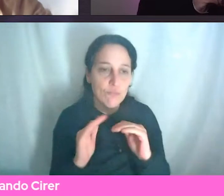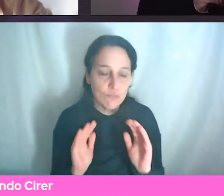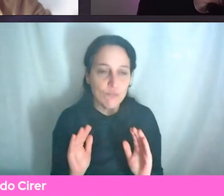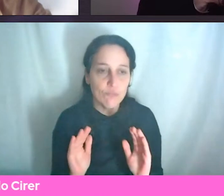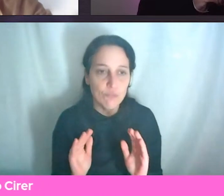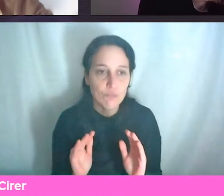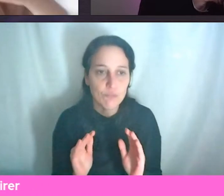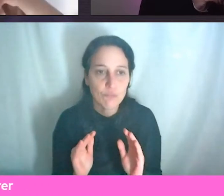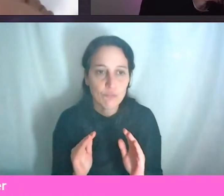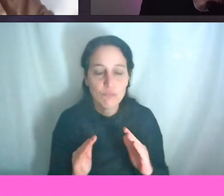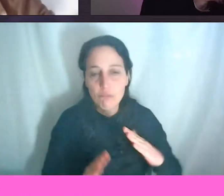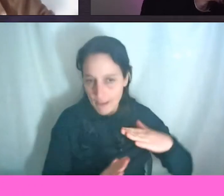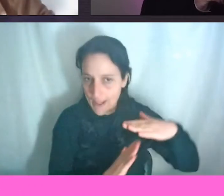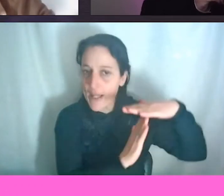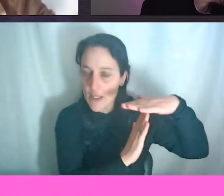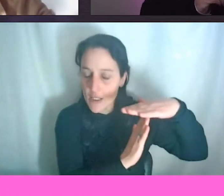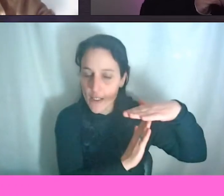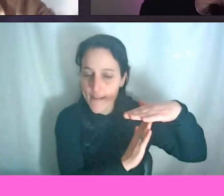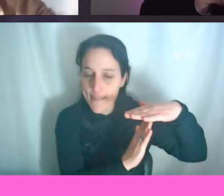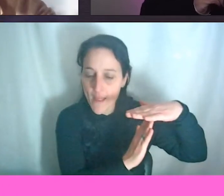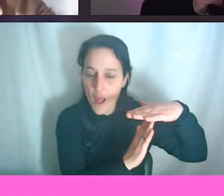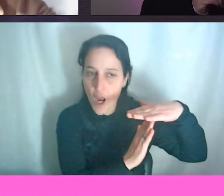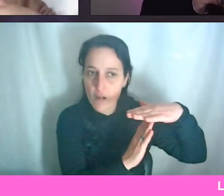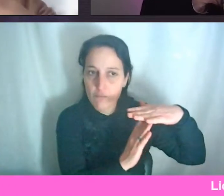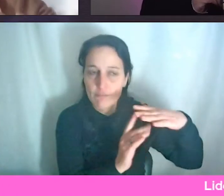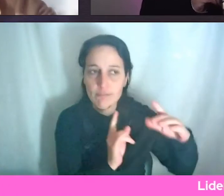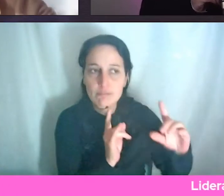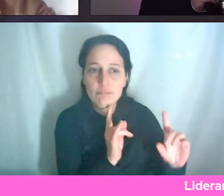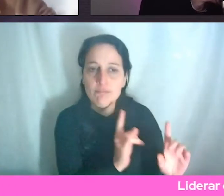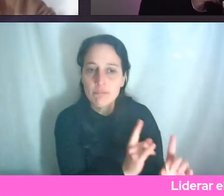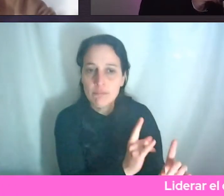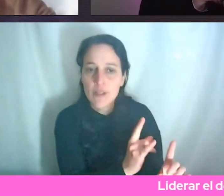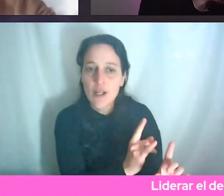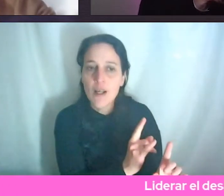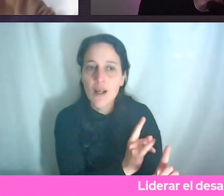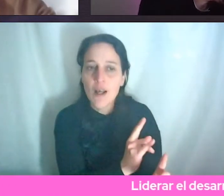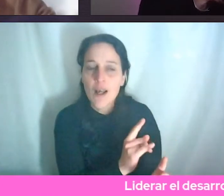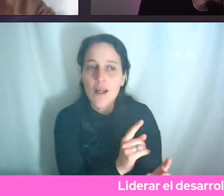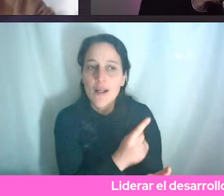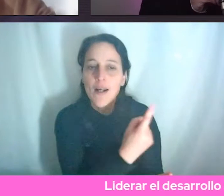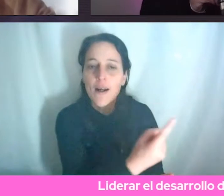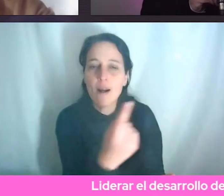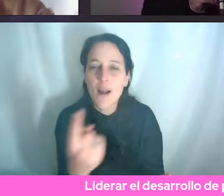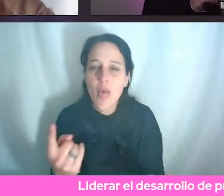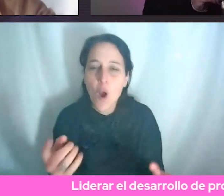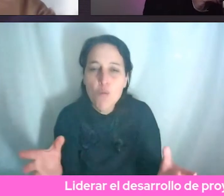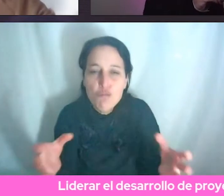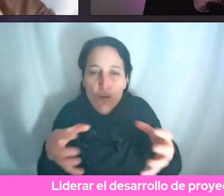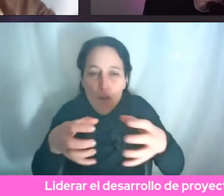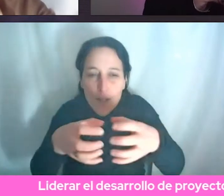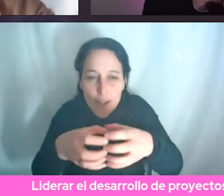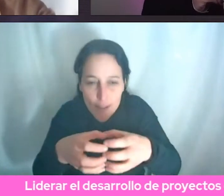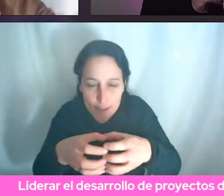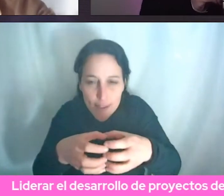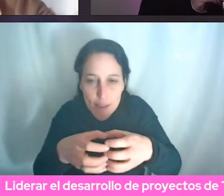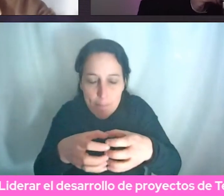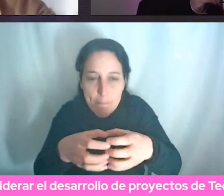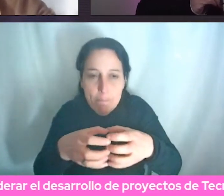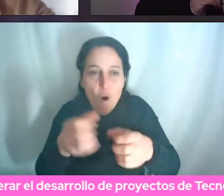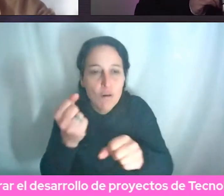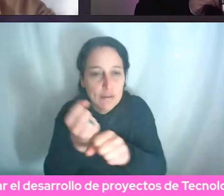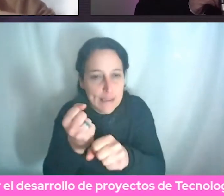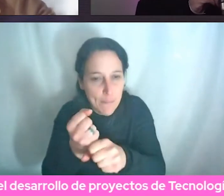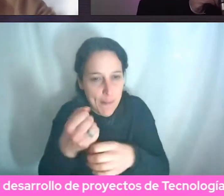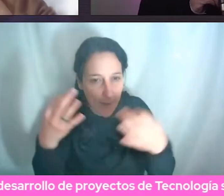El líder sí va a tratar de que cada miembro del equipo lidere su área, la lleve adelante y saque lo mejor de